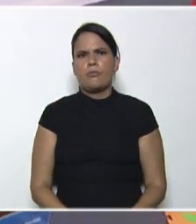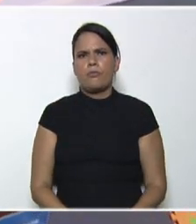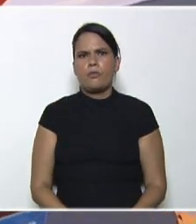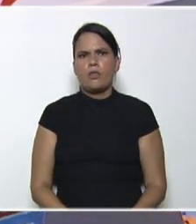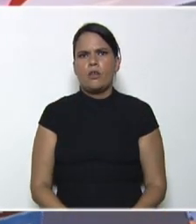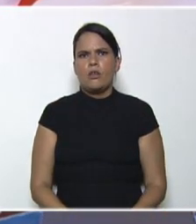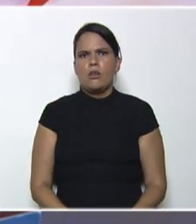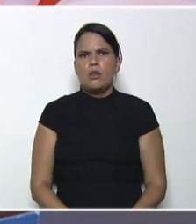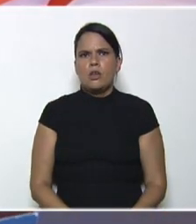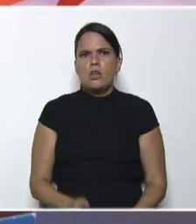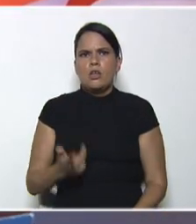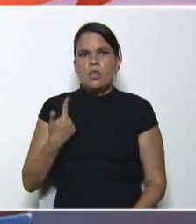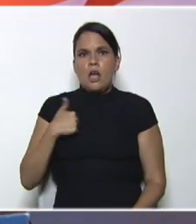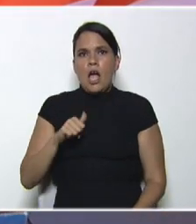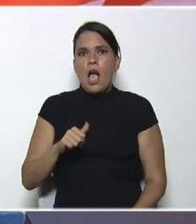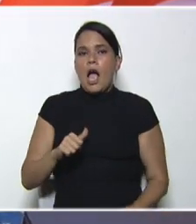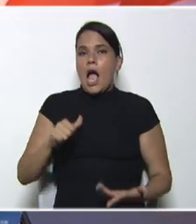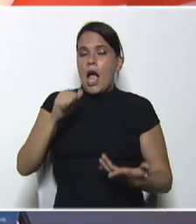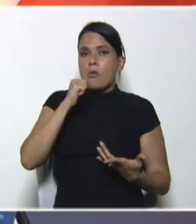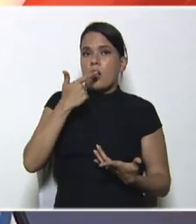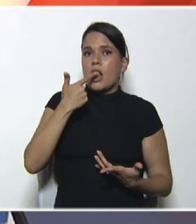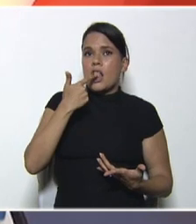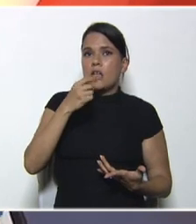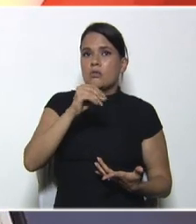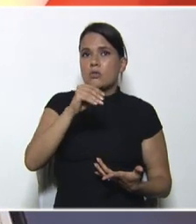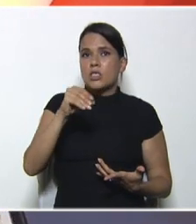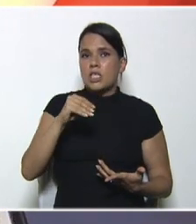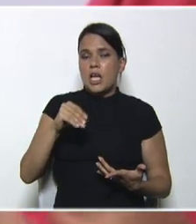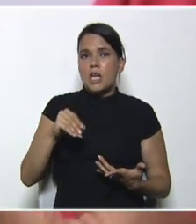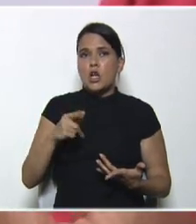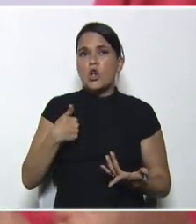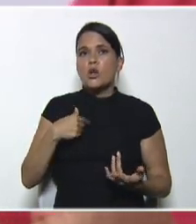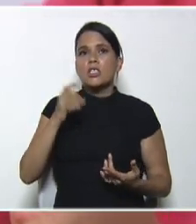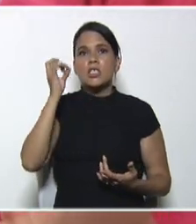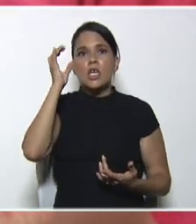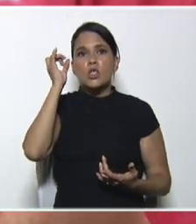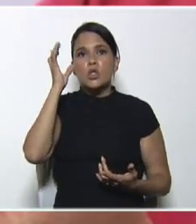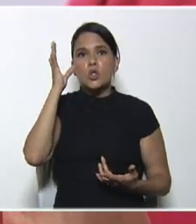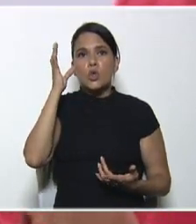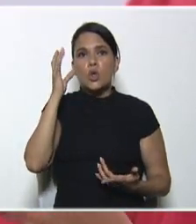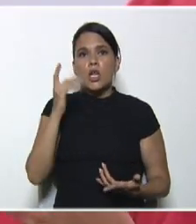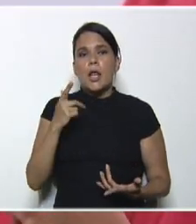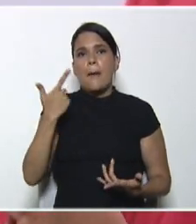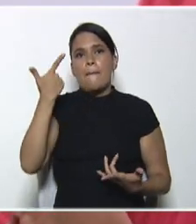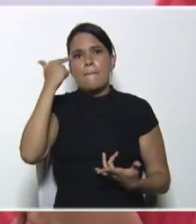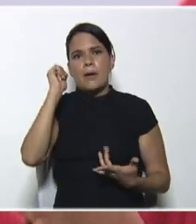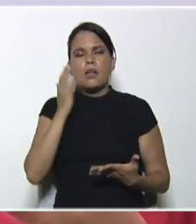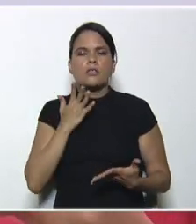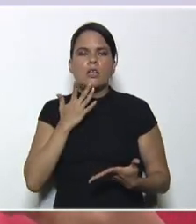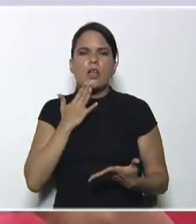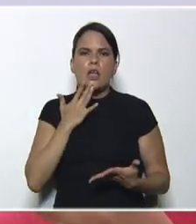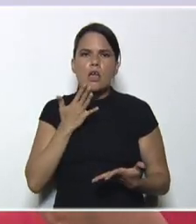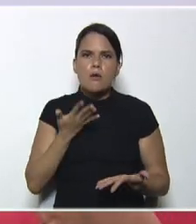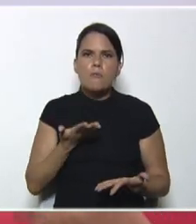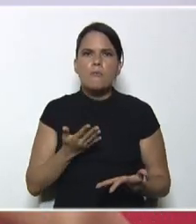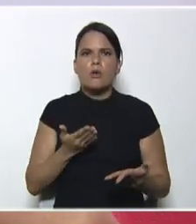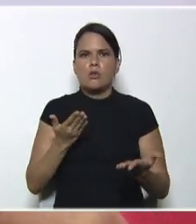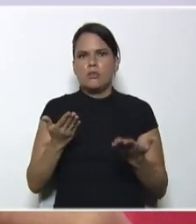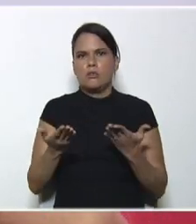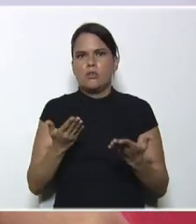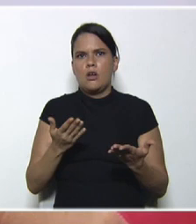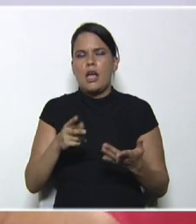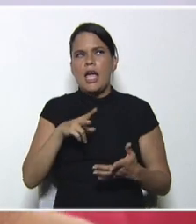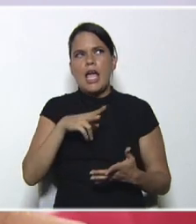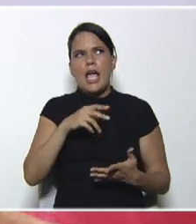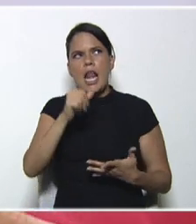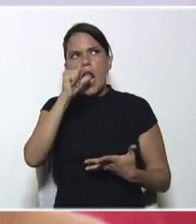Acá tenemos agua con sal. Lo coloqué azul, ¿por qué? Para hacer ejemplo con respecto al agua de